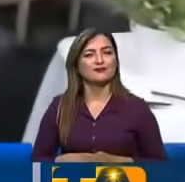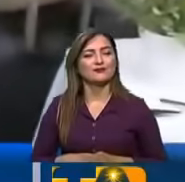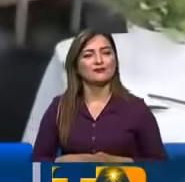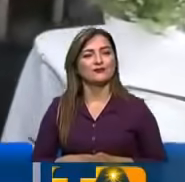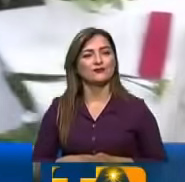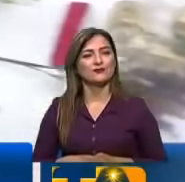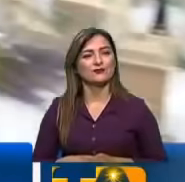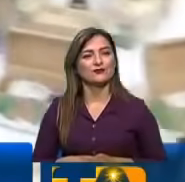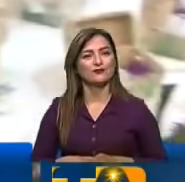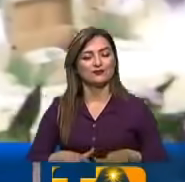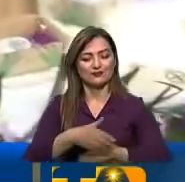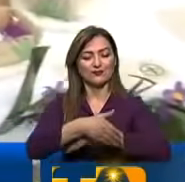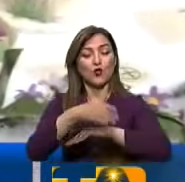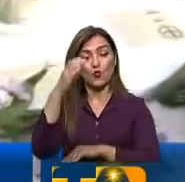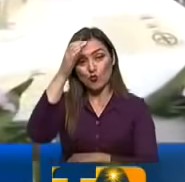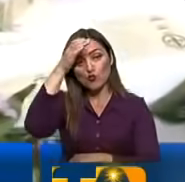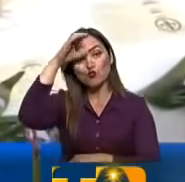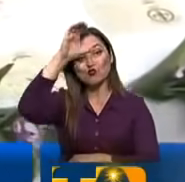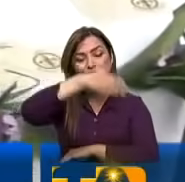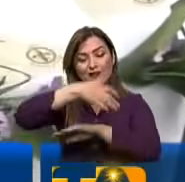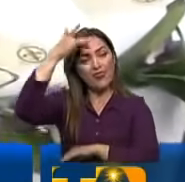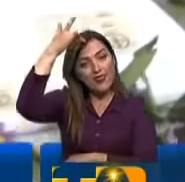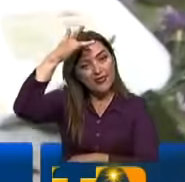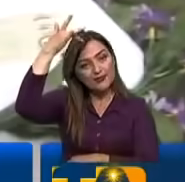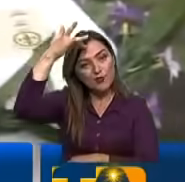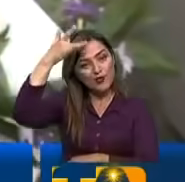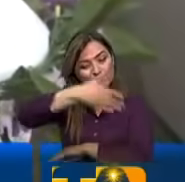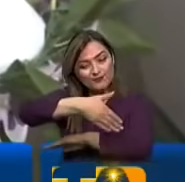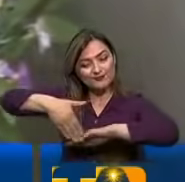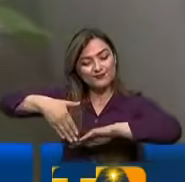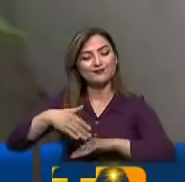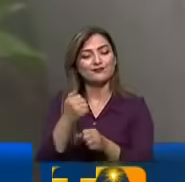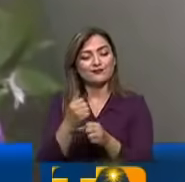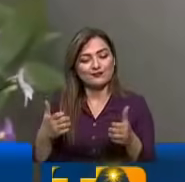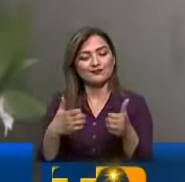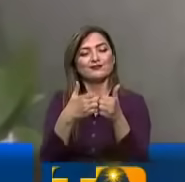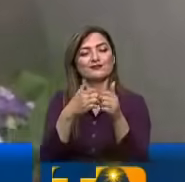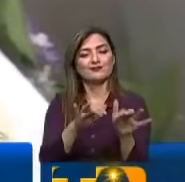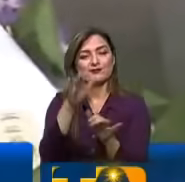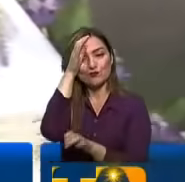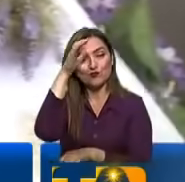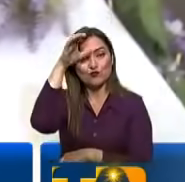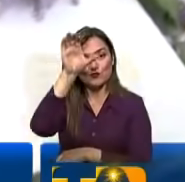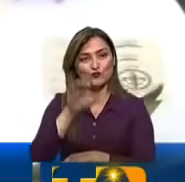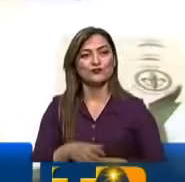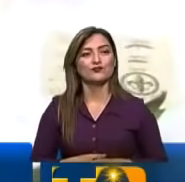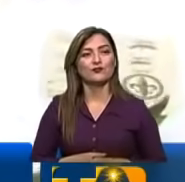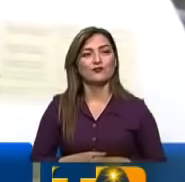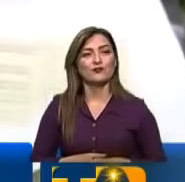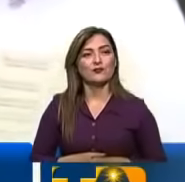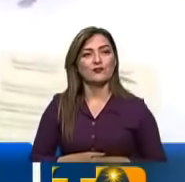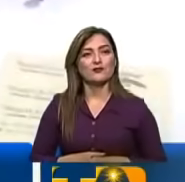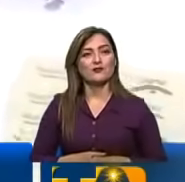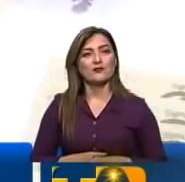momento en el corredor cultural de la García Moreno, un trabajo conjunto con la Secretaría de Cultura, pero también el día de hoy estaremos en